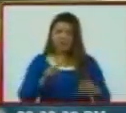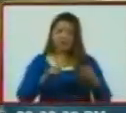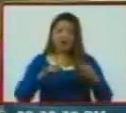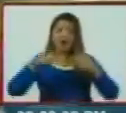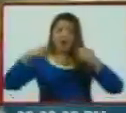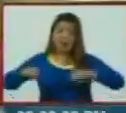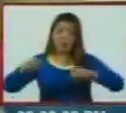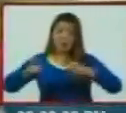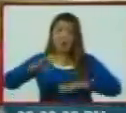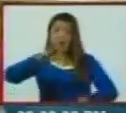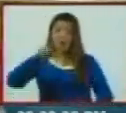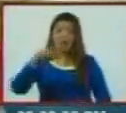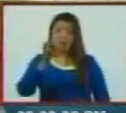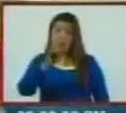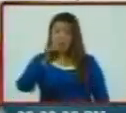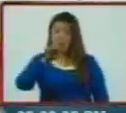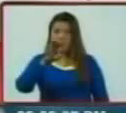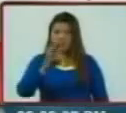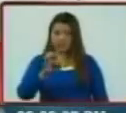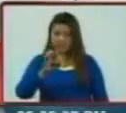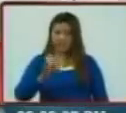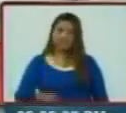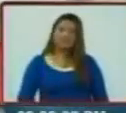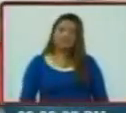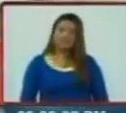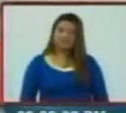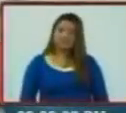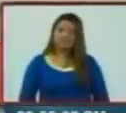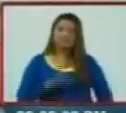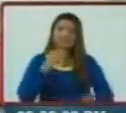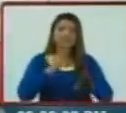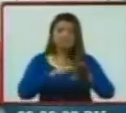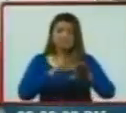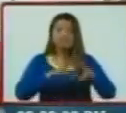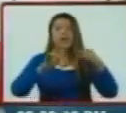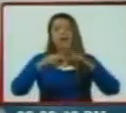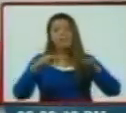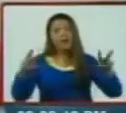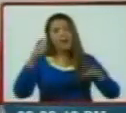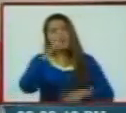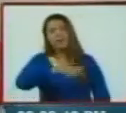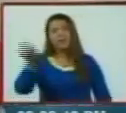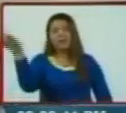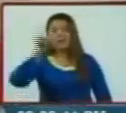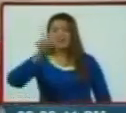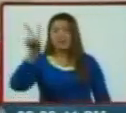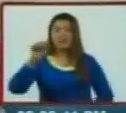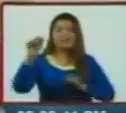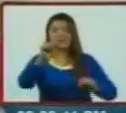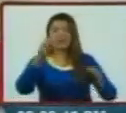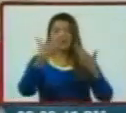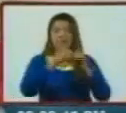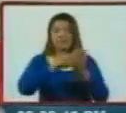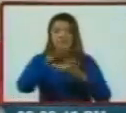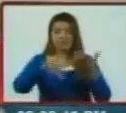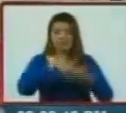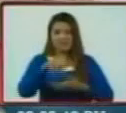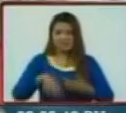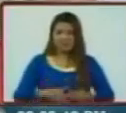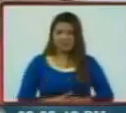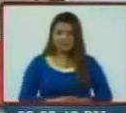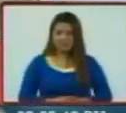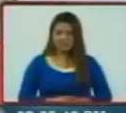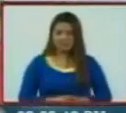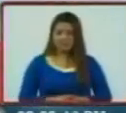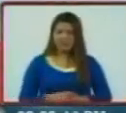José Gregorio Amariz Cantillo extendió su llamado a la paz a todo el pueblo venezolano y a rechazar la violencia. Cumpliendo